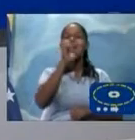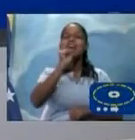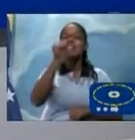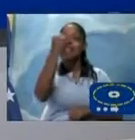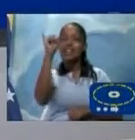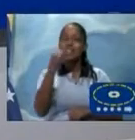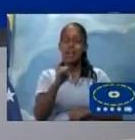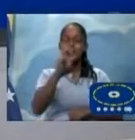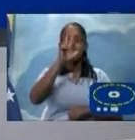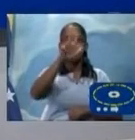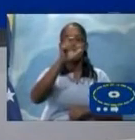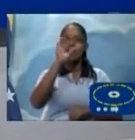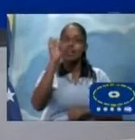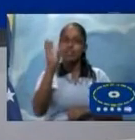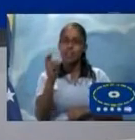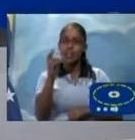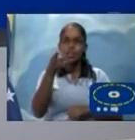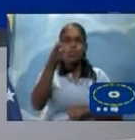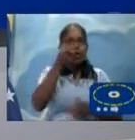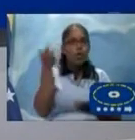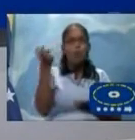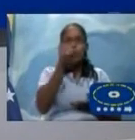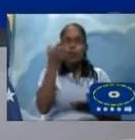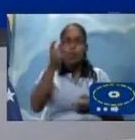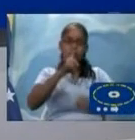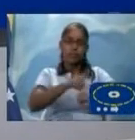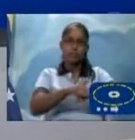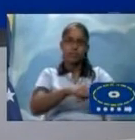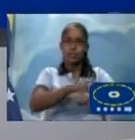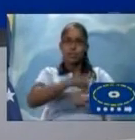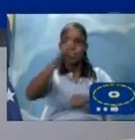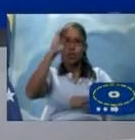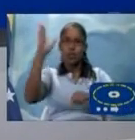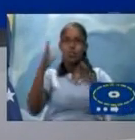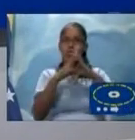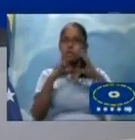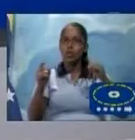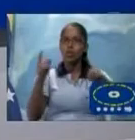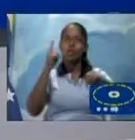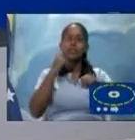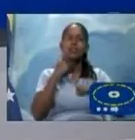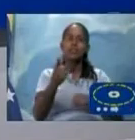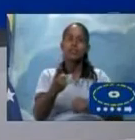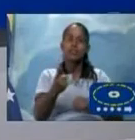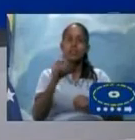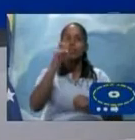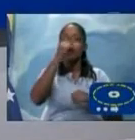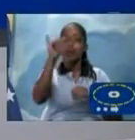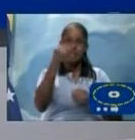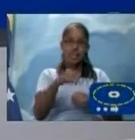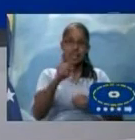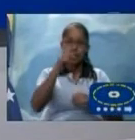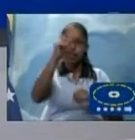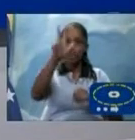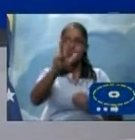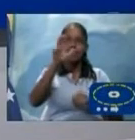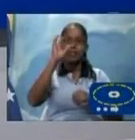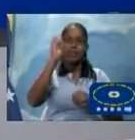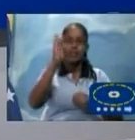36. Vaya a Ezequiel 36. Y todo lo que dice Ezequiel 36 es la